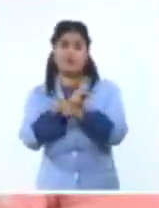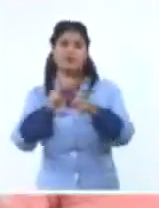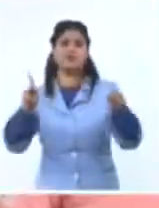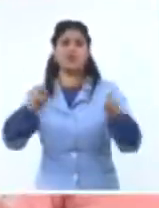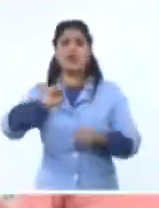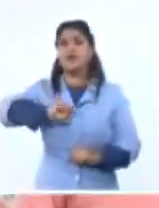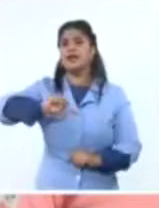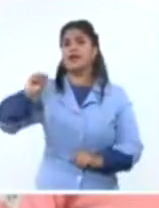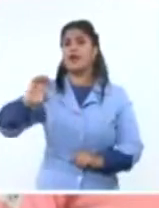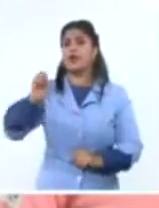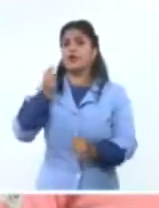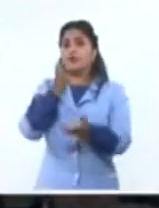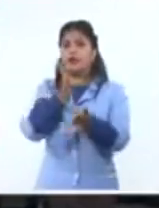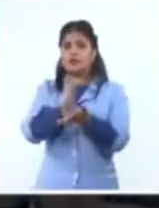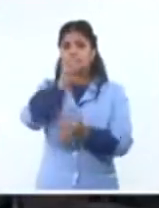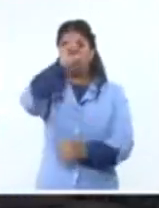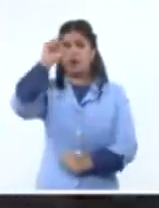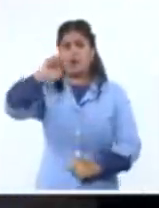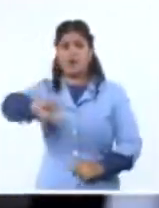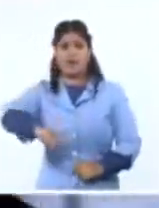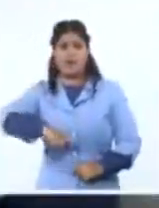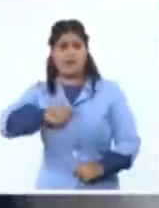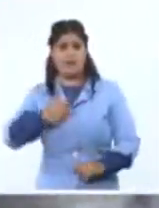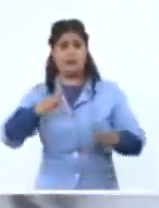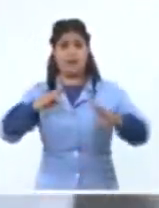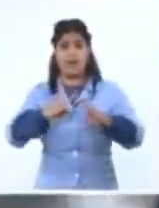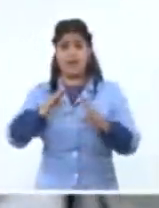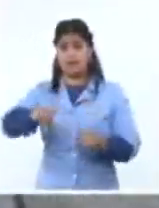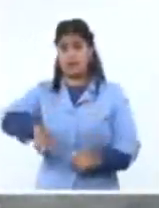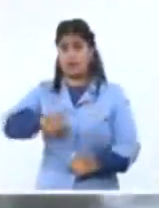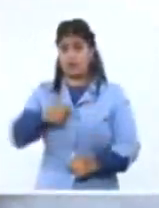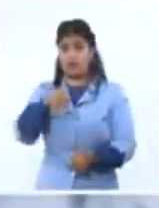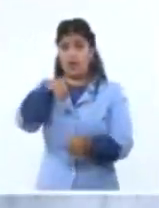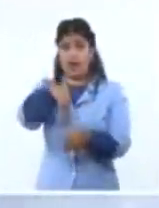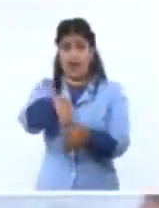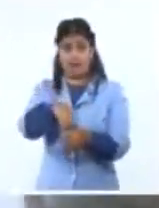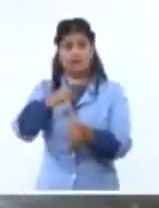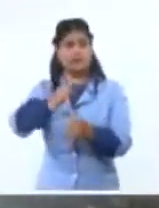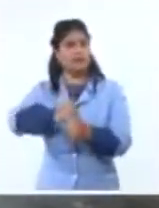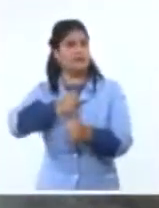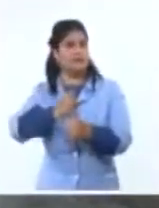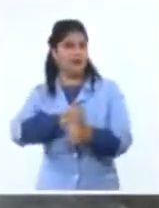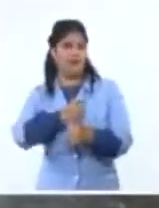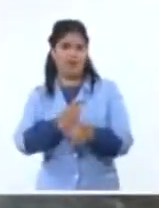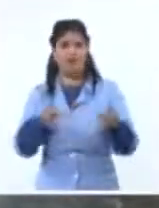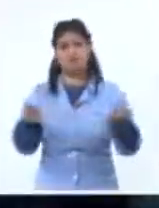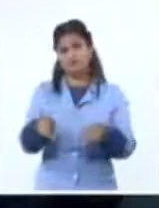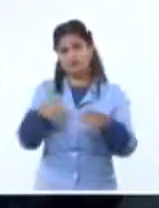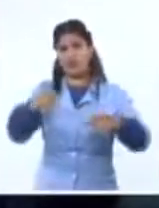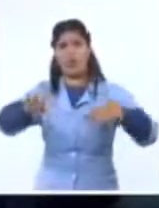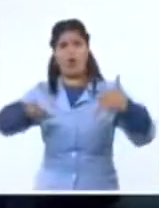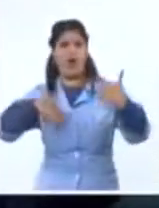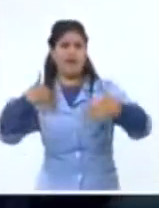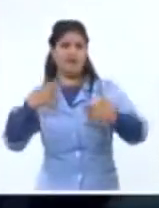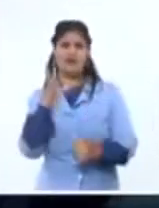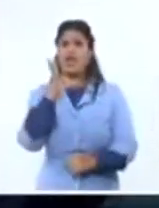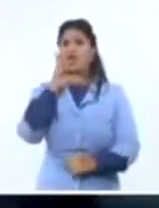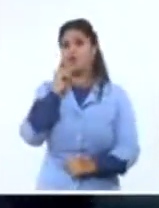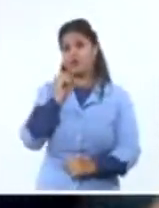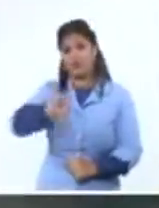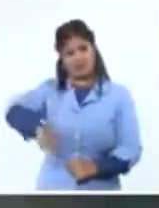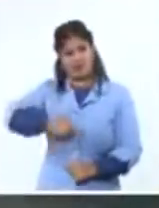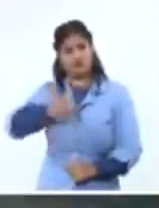y aficionados de casas de cultura que cumplen allí su servicio militar ofrecieron un espectáculo que demuestra su razón de ser